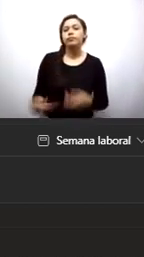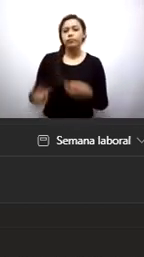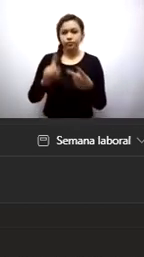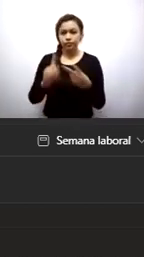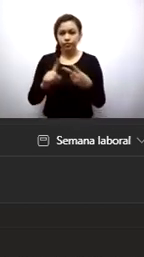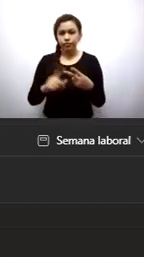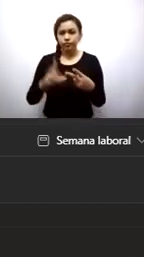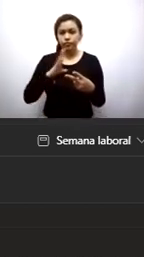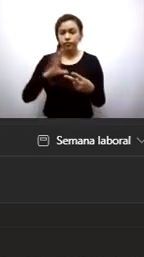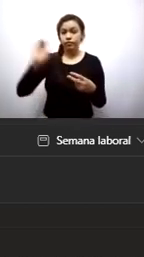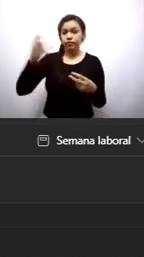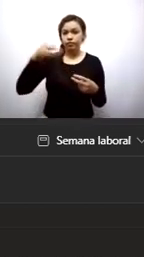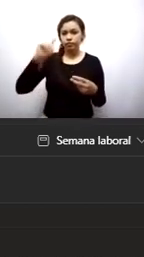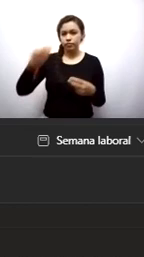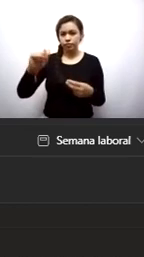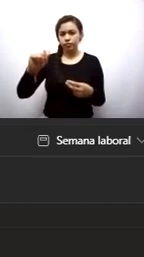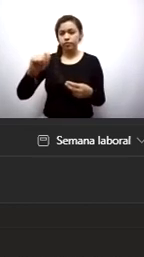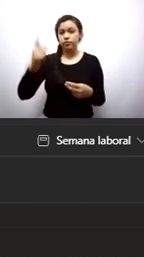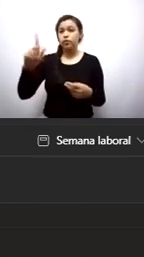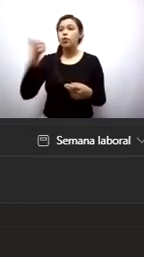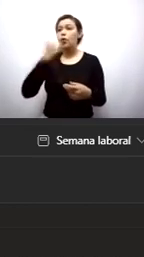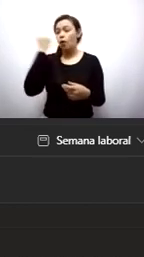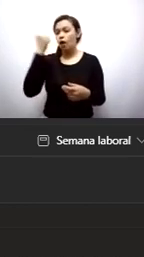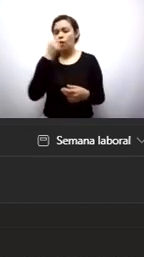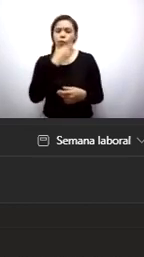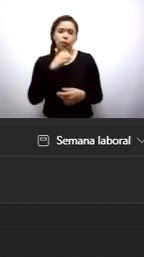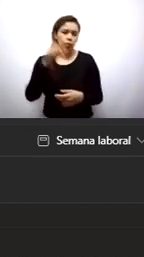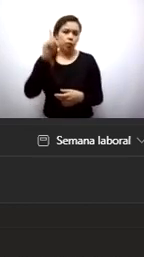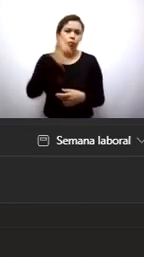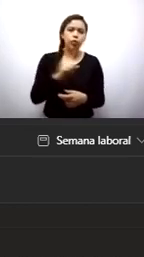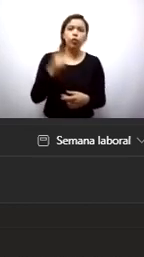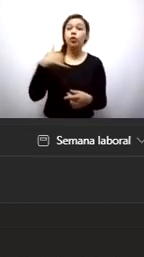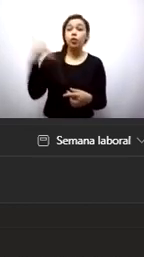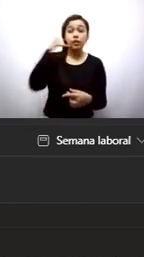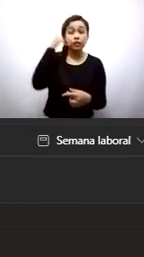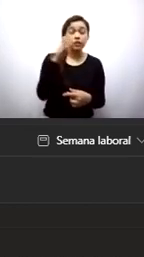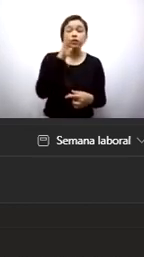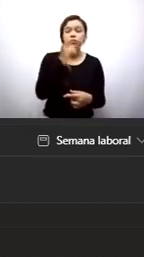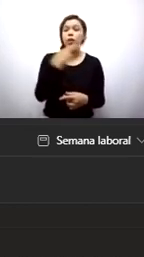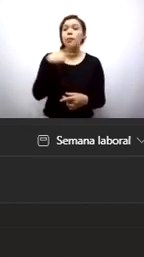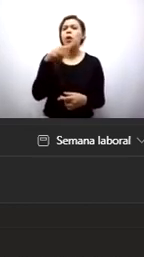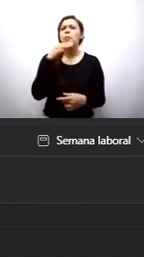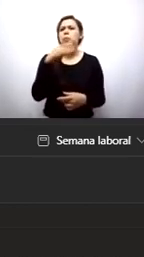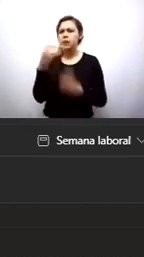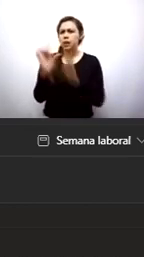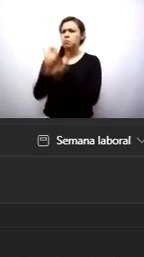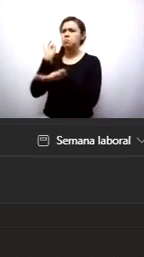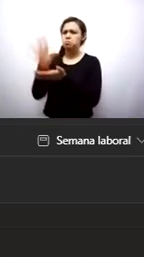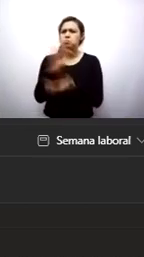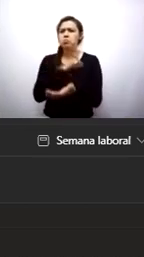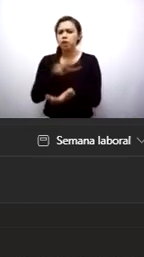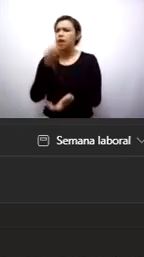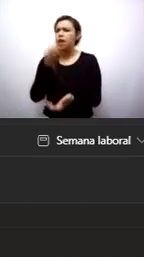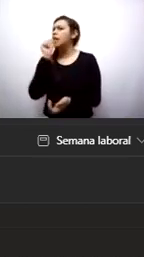la ventana de chat. Si tu alumno o tu alumna no te puede marcar y te quiere mandar un mensajito, pues bueno, también lo puede